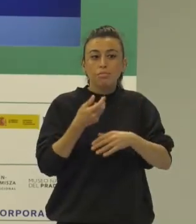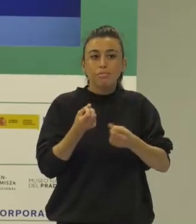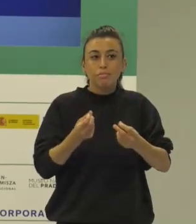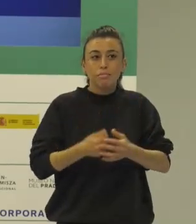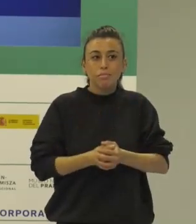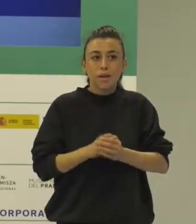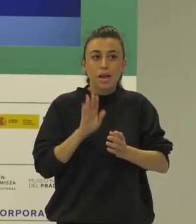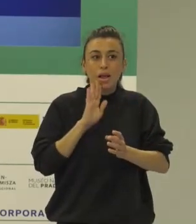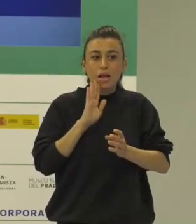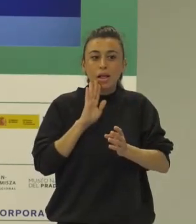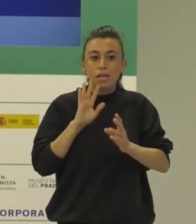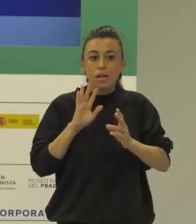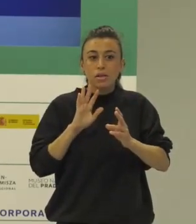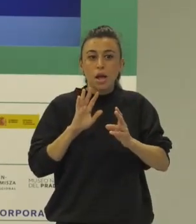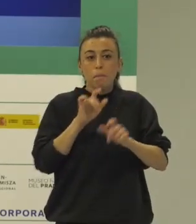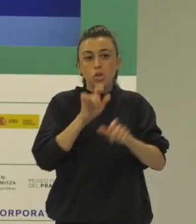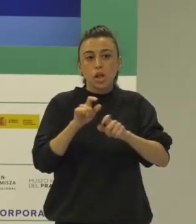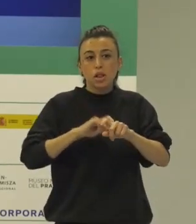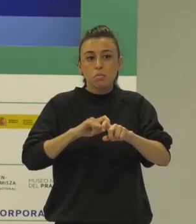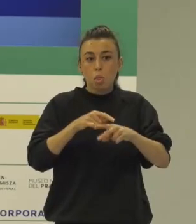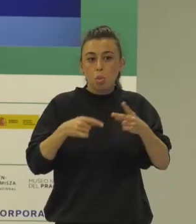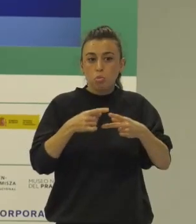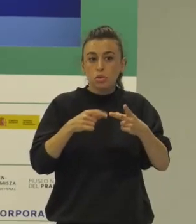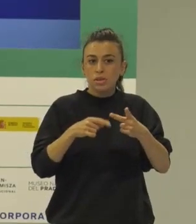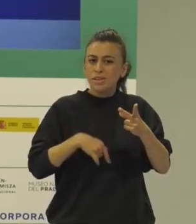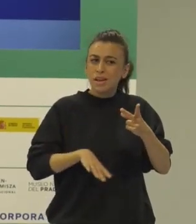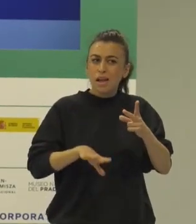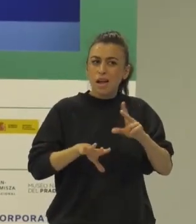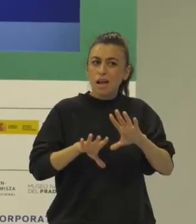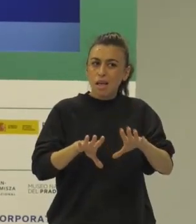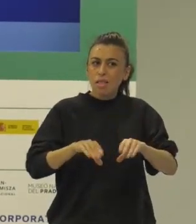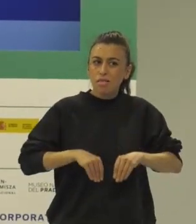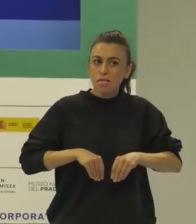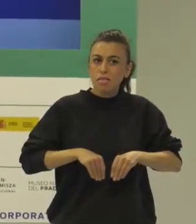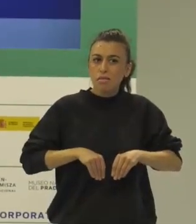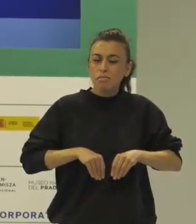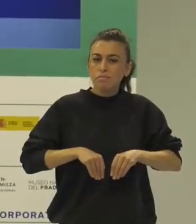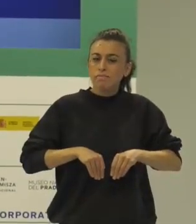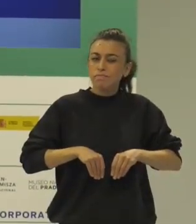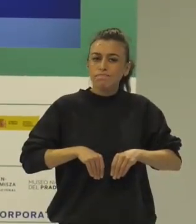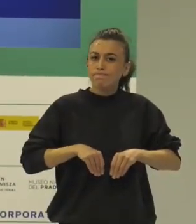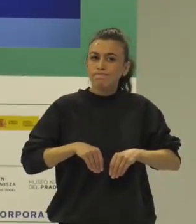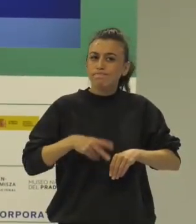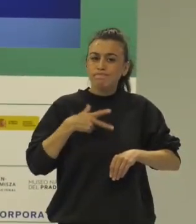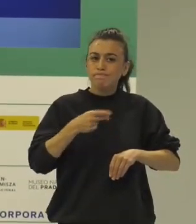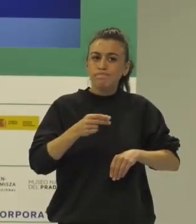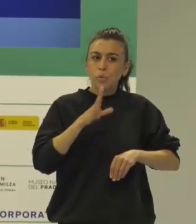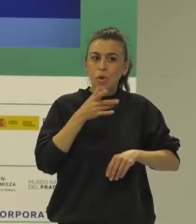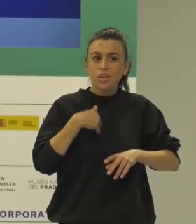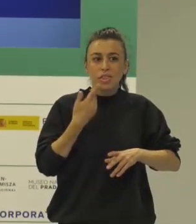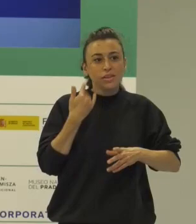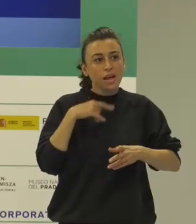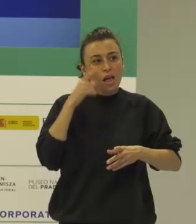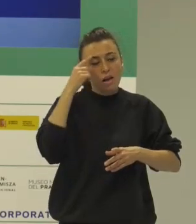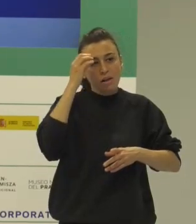se reniega a aceptar la realidad cubana justamente porque implicaría el derrumbe de su propia ilusión. Edith,